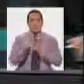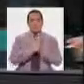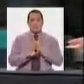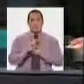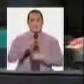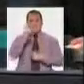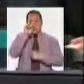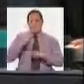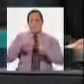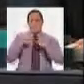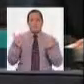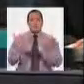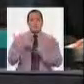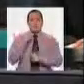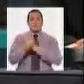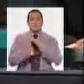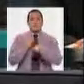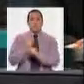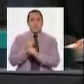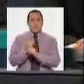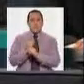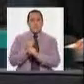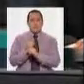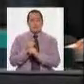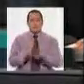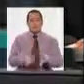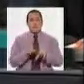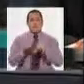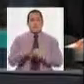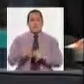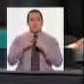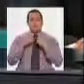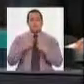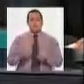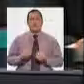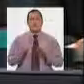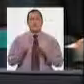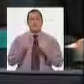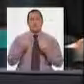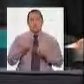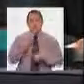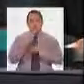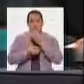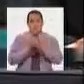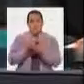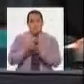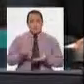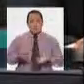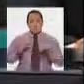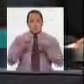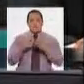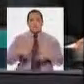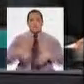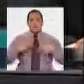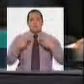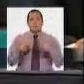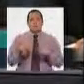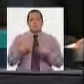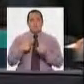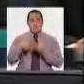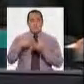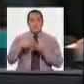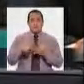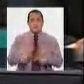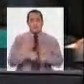Perú ante cortes internacionales y ver de qué manera, con la información que se brinde y con las posibilidades